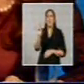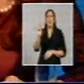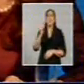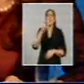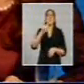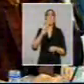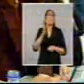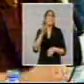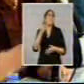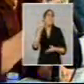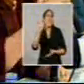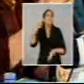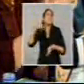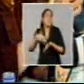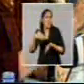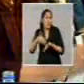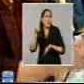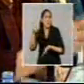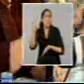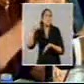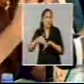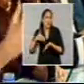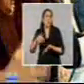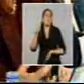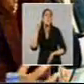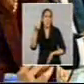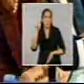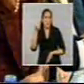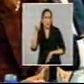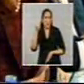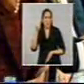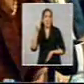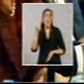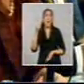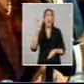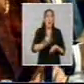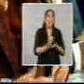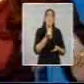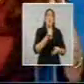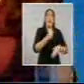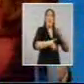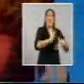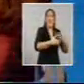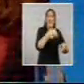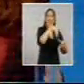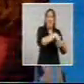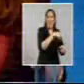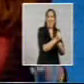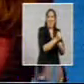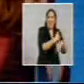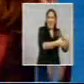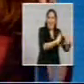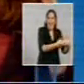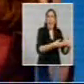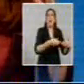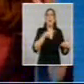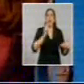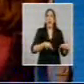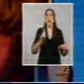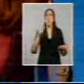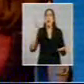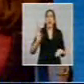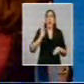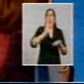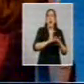pesos como capital de trabajo y también de inversión, con una tasa que bonificamos. Quiero decir los